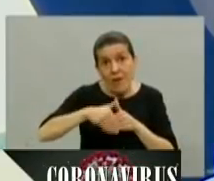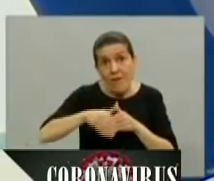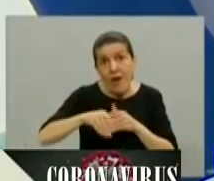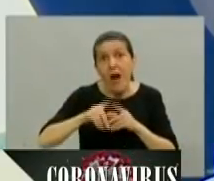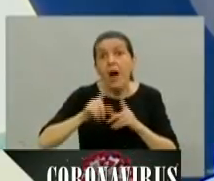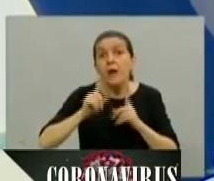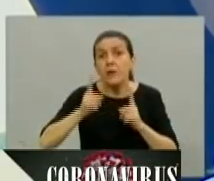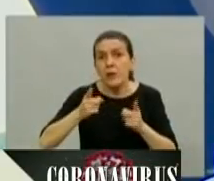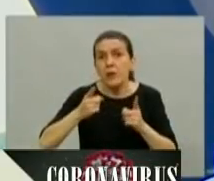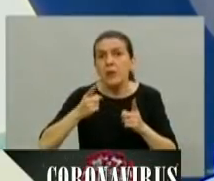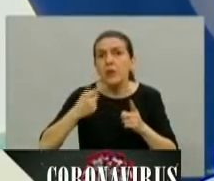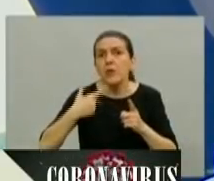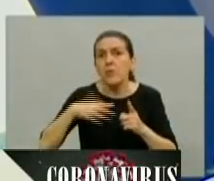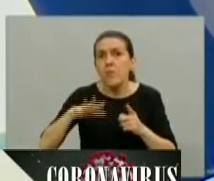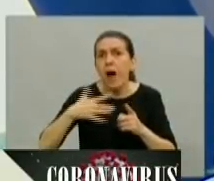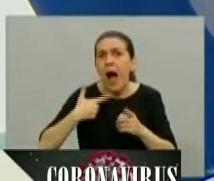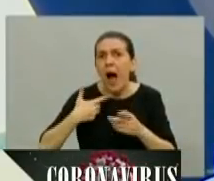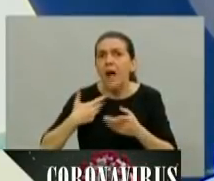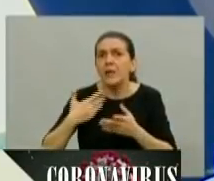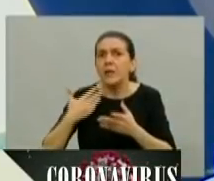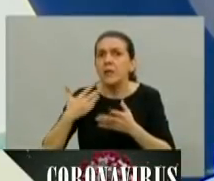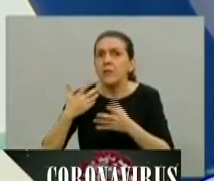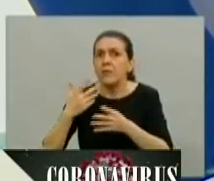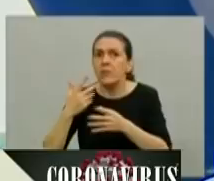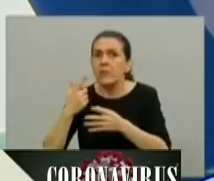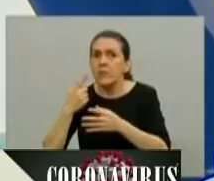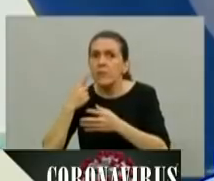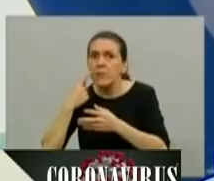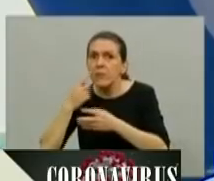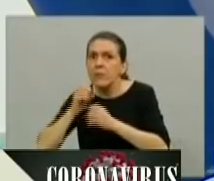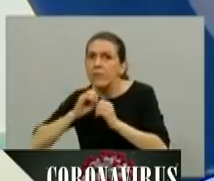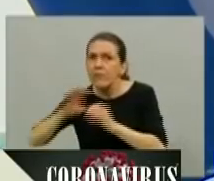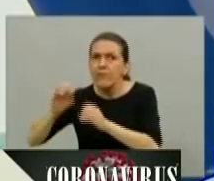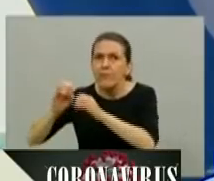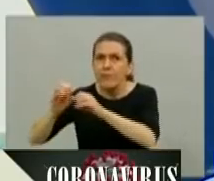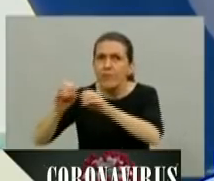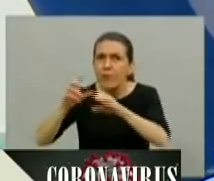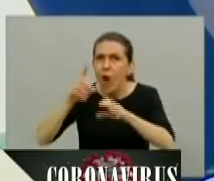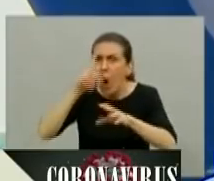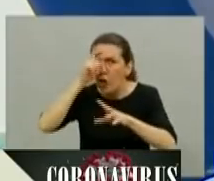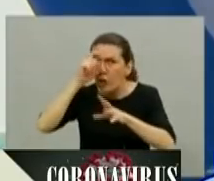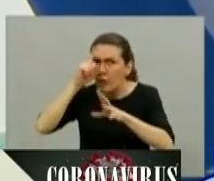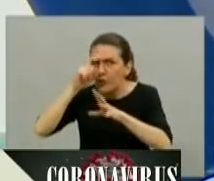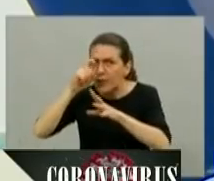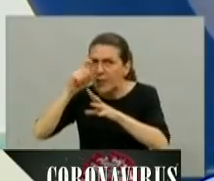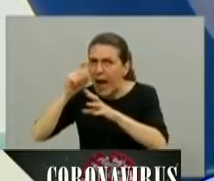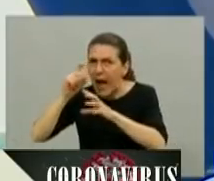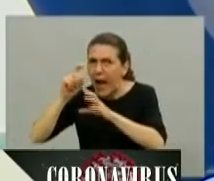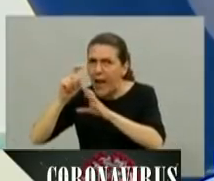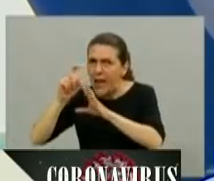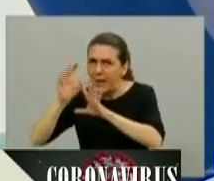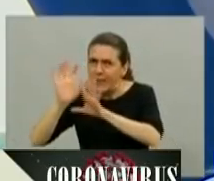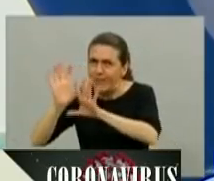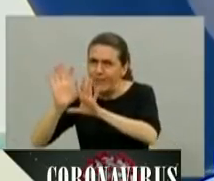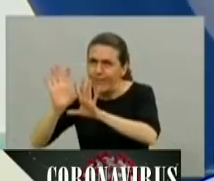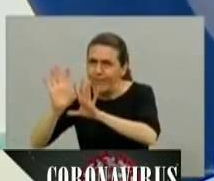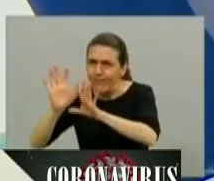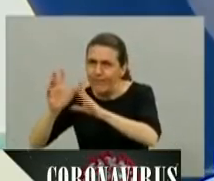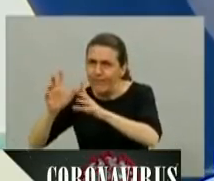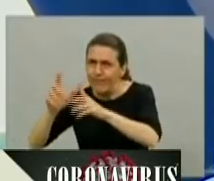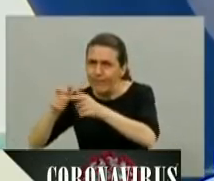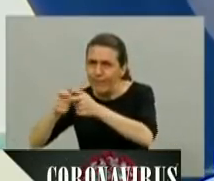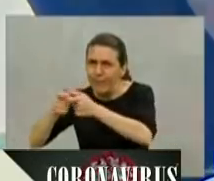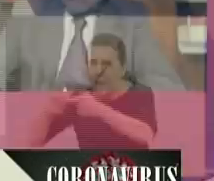aislamiento le permite a la Argentina no estar en la situación de tener que elegir, Vero, entre la vida y la muerte, como pasó en Italia